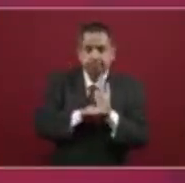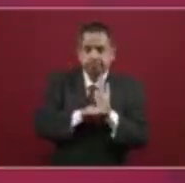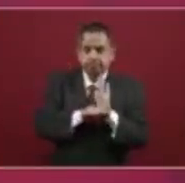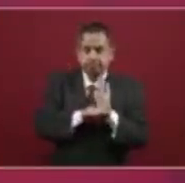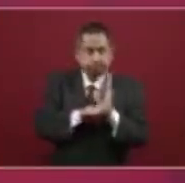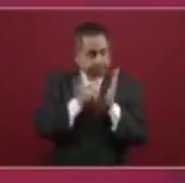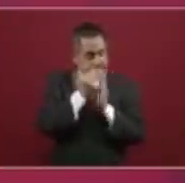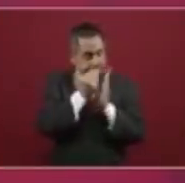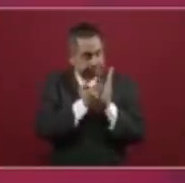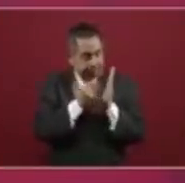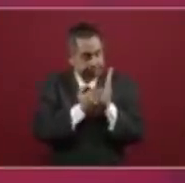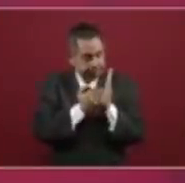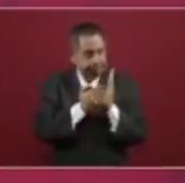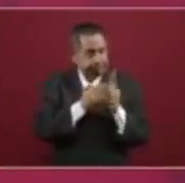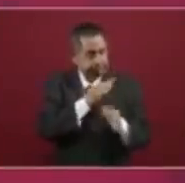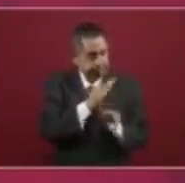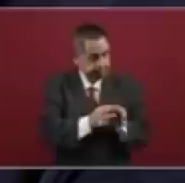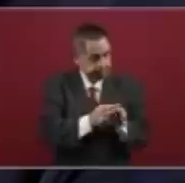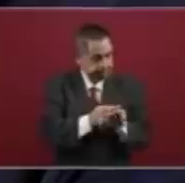Entonces,